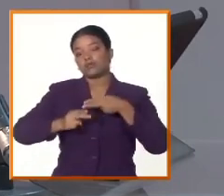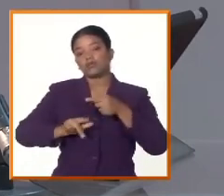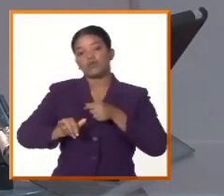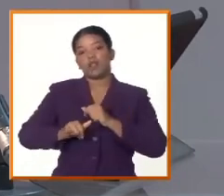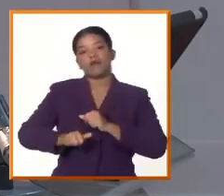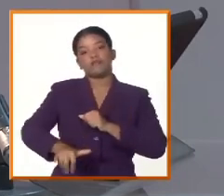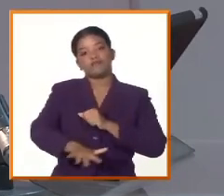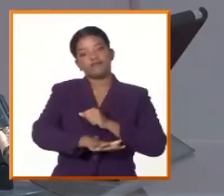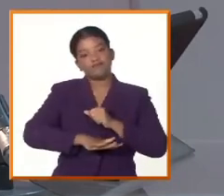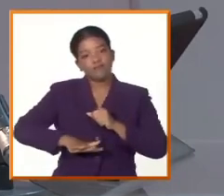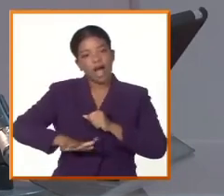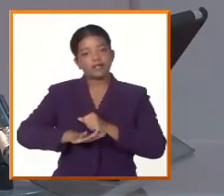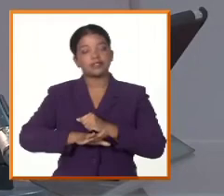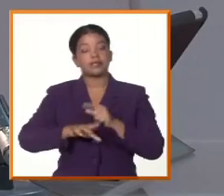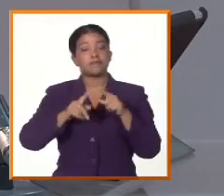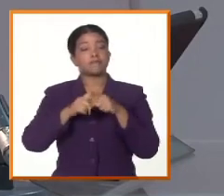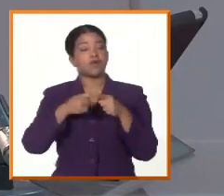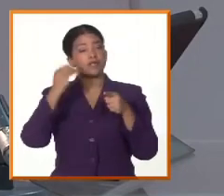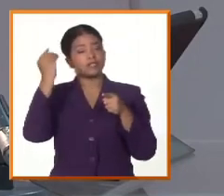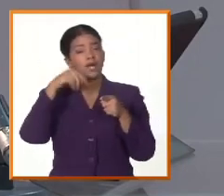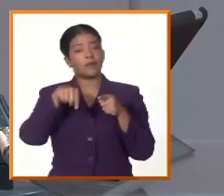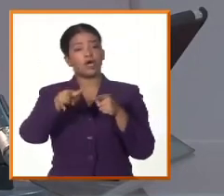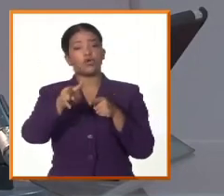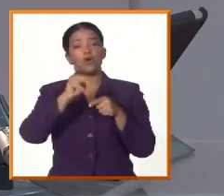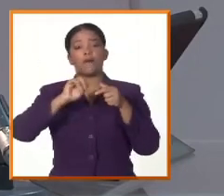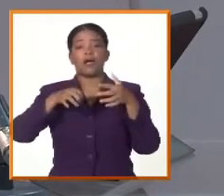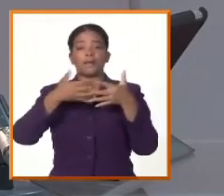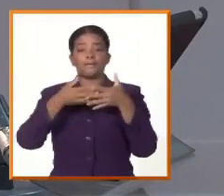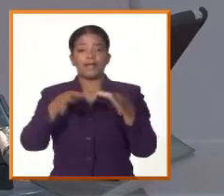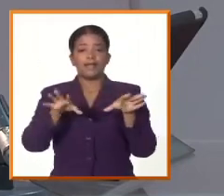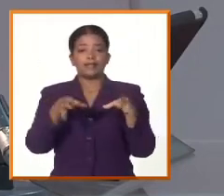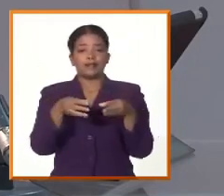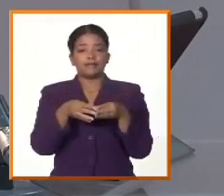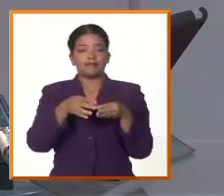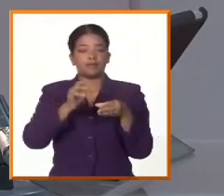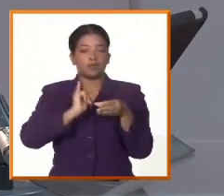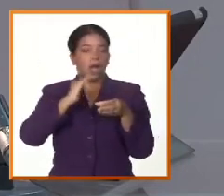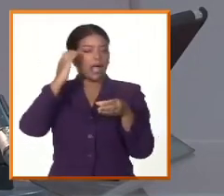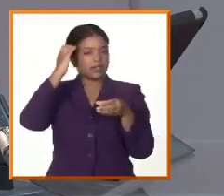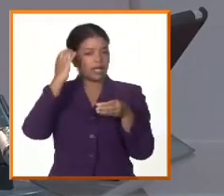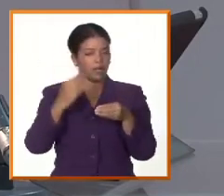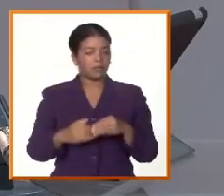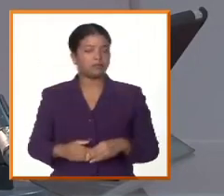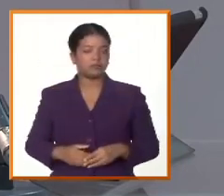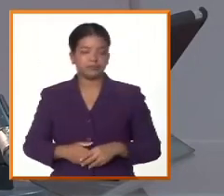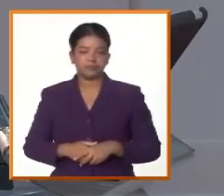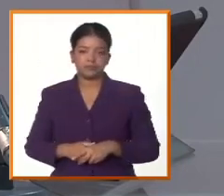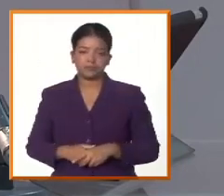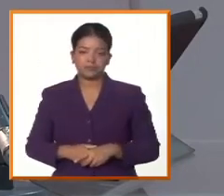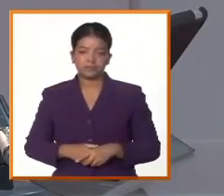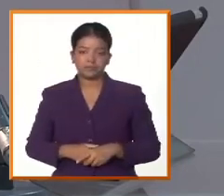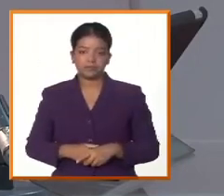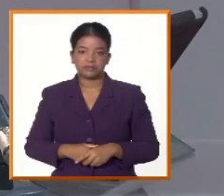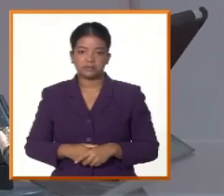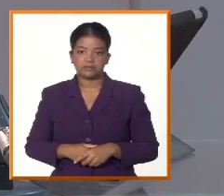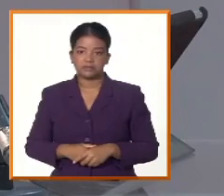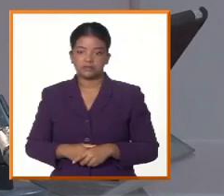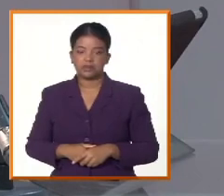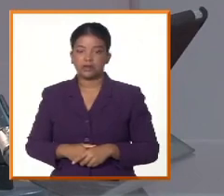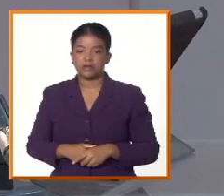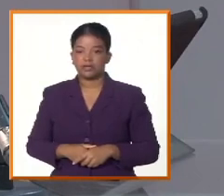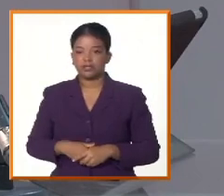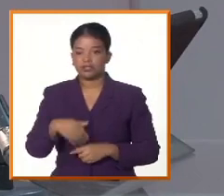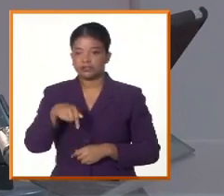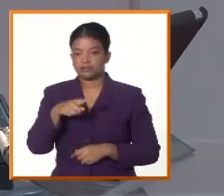el tema de las mipymes o de la industria Estatal normal hoy nosotros estamos trabajando en 16